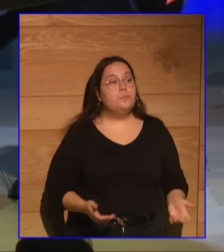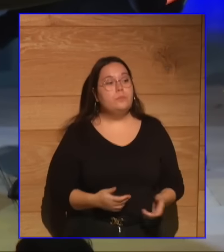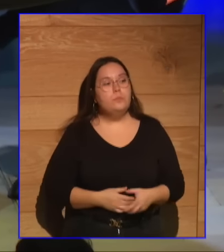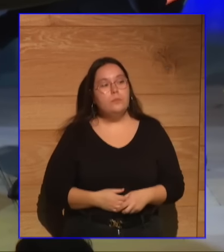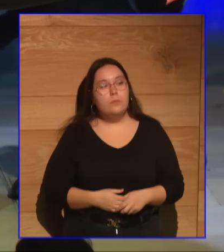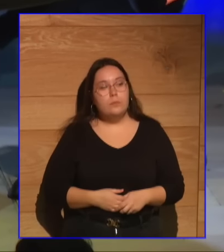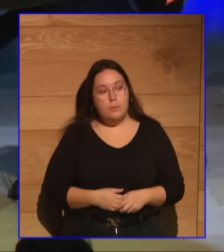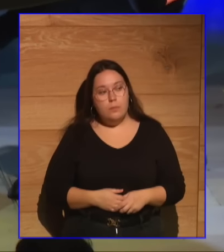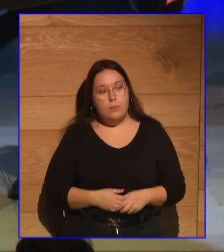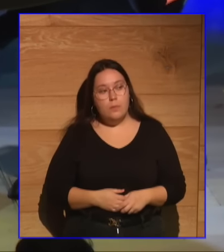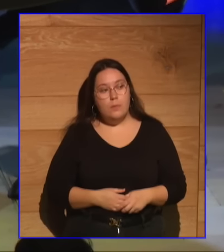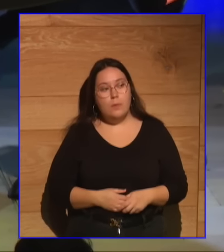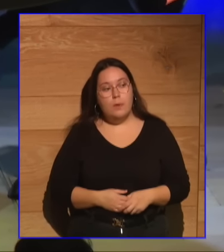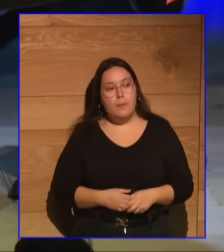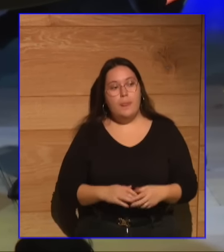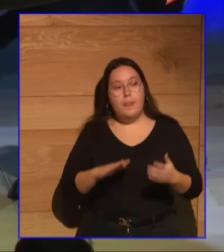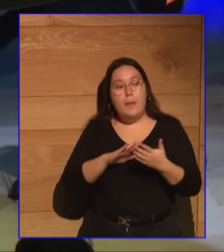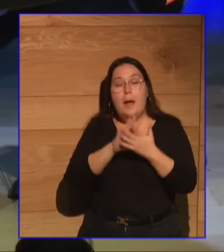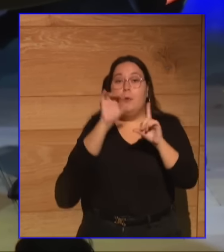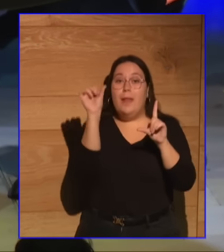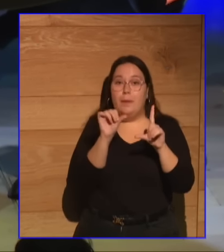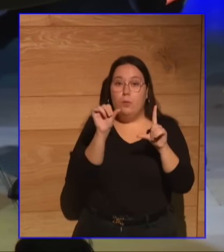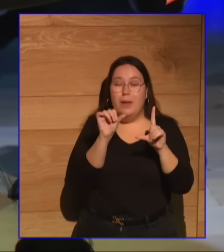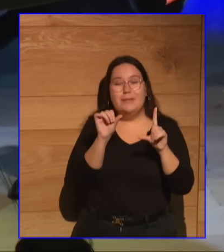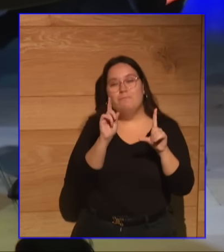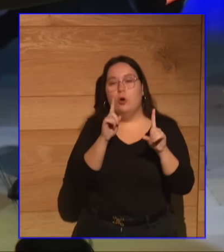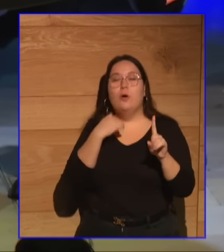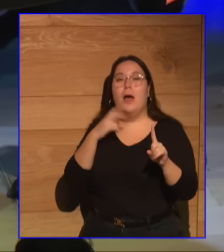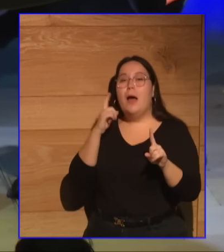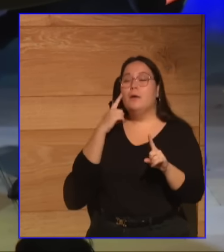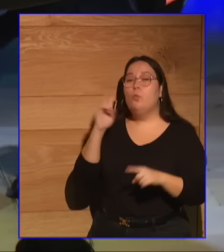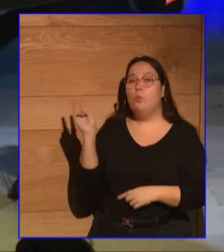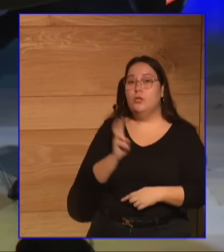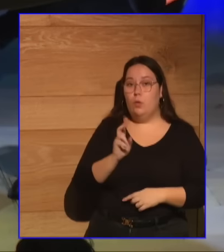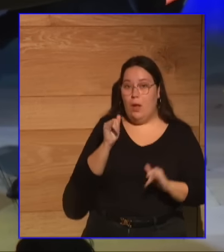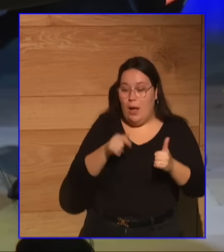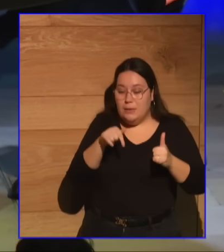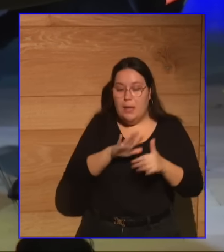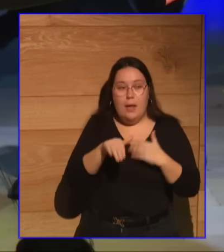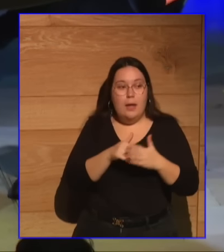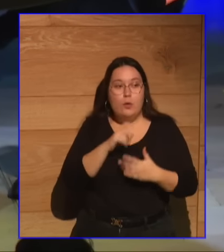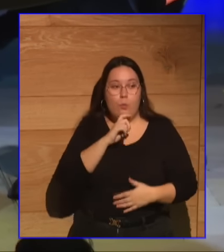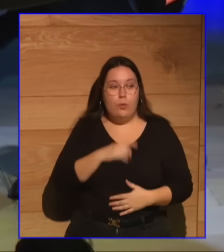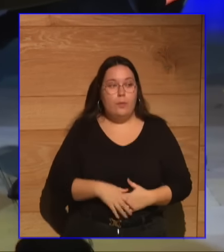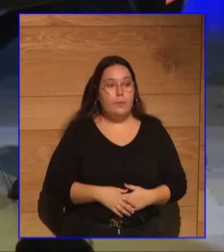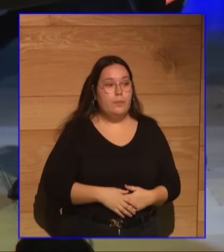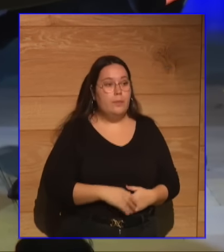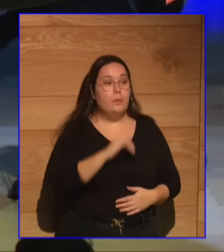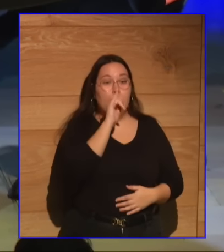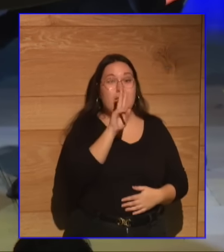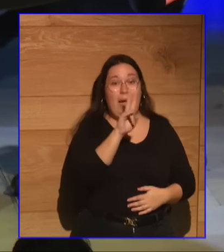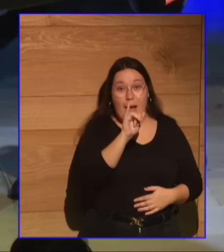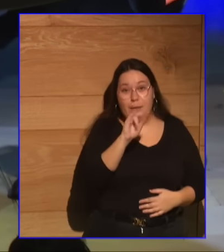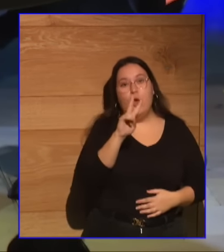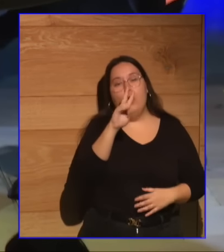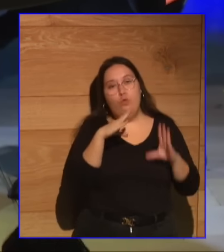de que hablemos de las películas en sí mismas, que hablar de cómo hemos llegado hasta aquí y de cómo el trabajo de un director... Pues mira, Javi compró dos bollos.